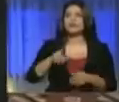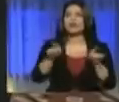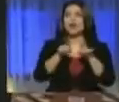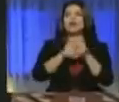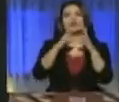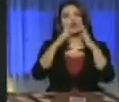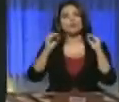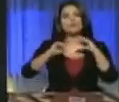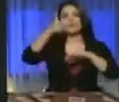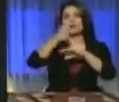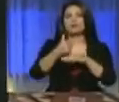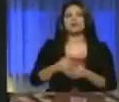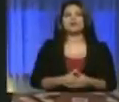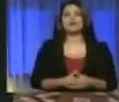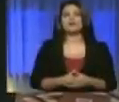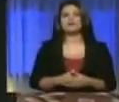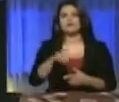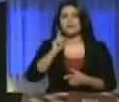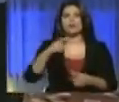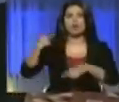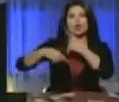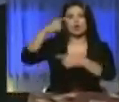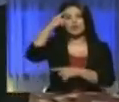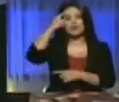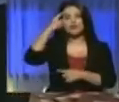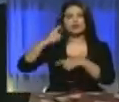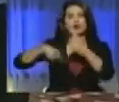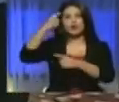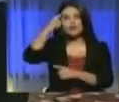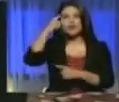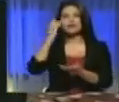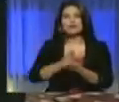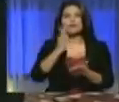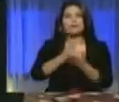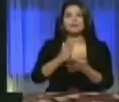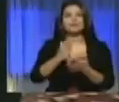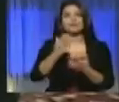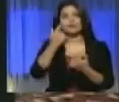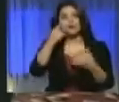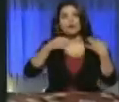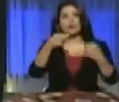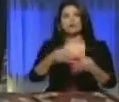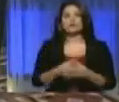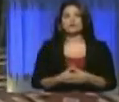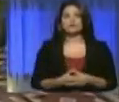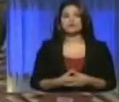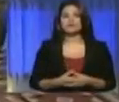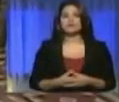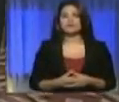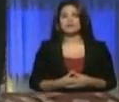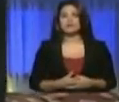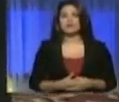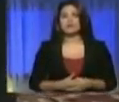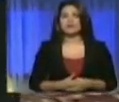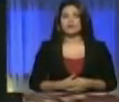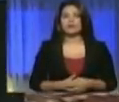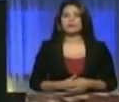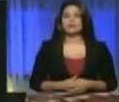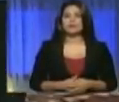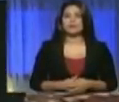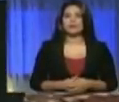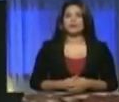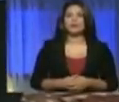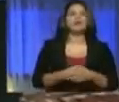Y estar en la calle todos los días viendo. Sobre todo la guerra económica, cómo pretenden